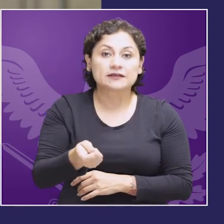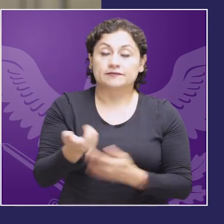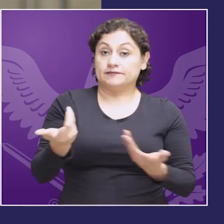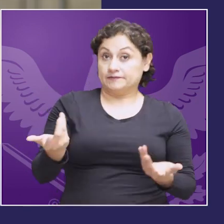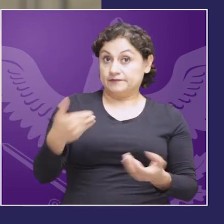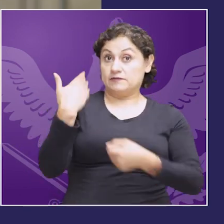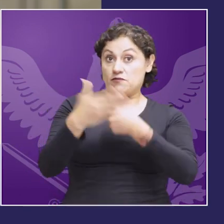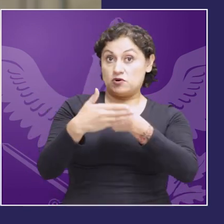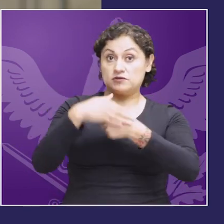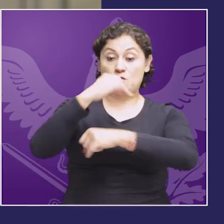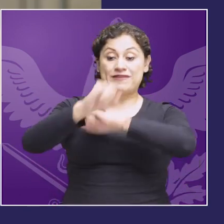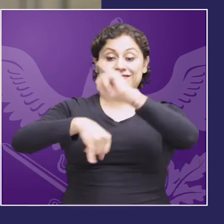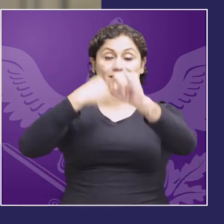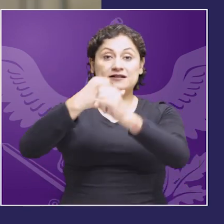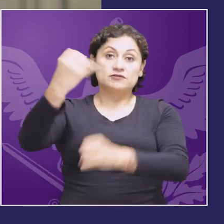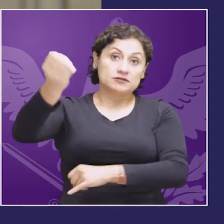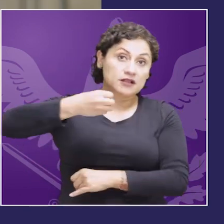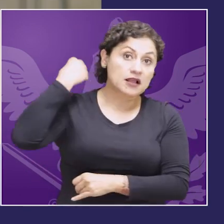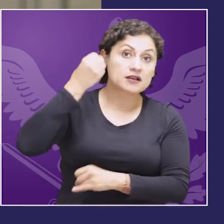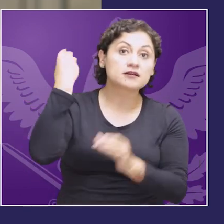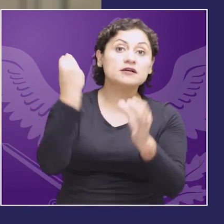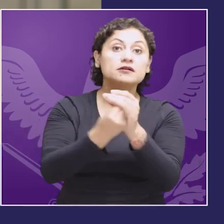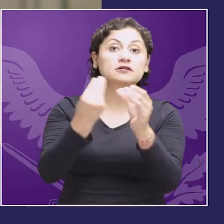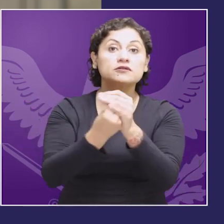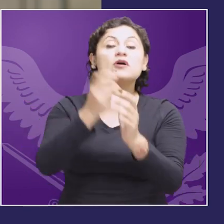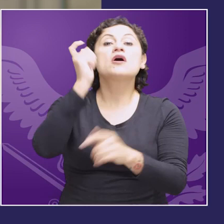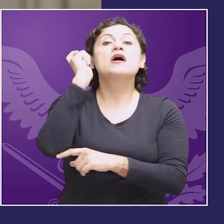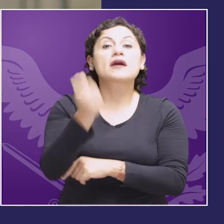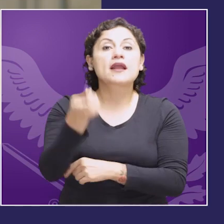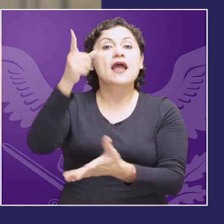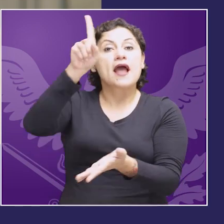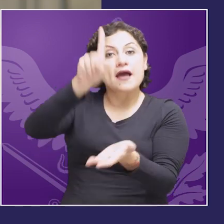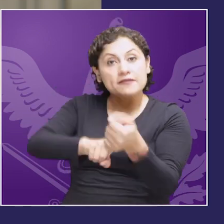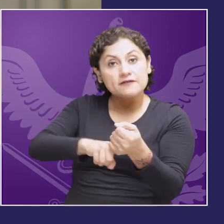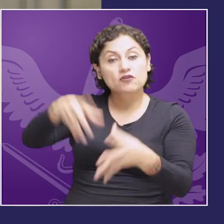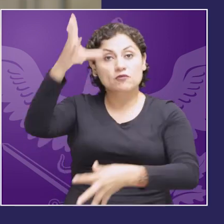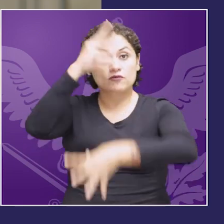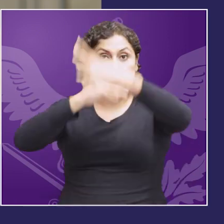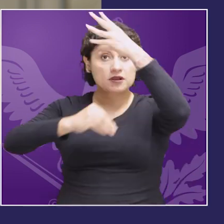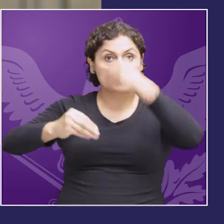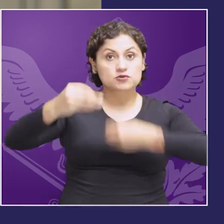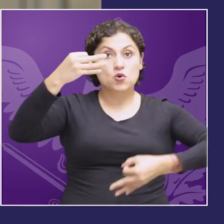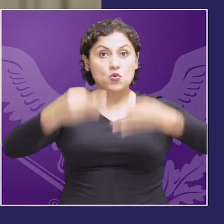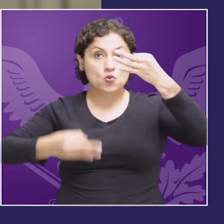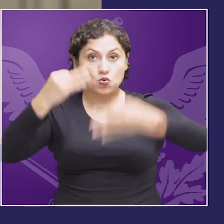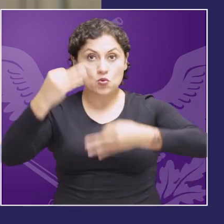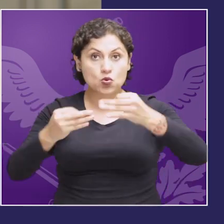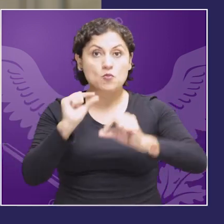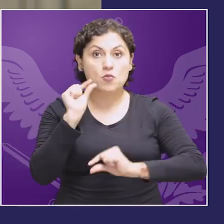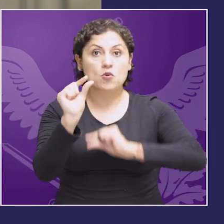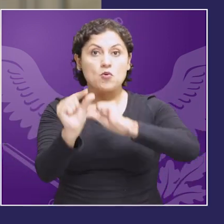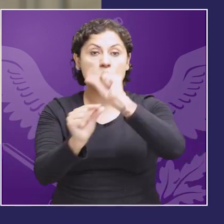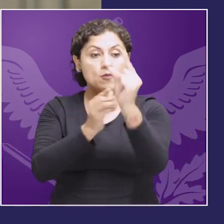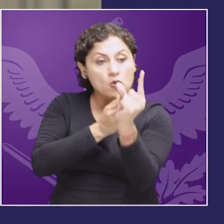judicial, pero tenemos que abordarlos desde el inicio. Entonces, este seminario internacional, por ejemplo, la idea es incorporarlo desde la